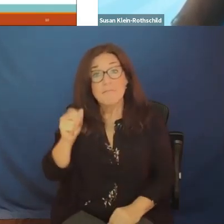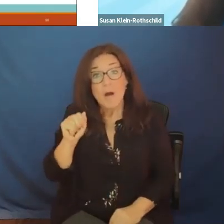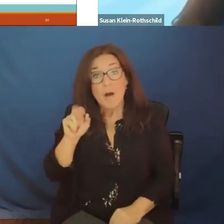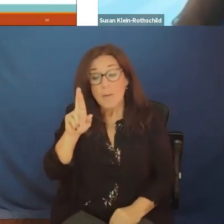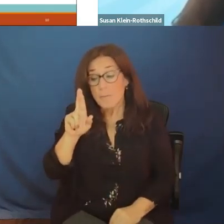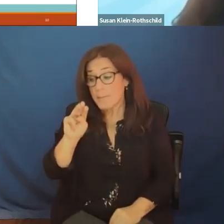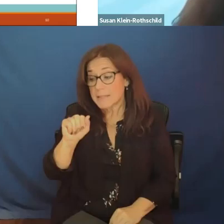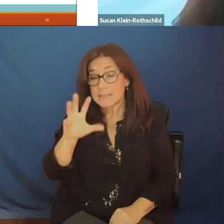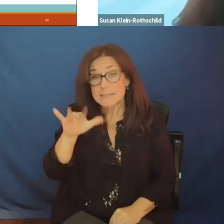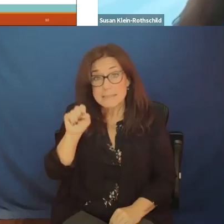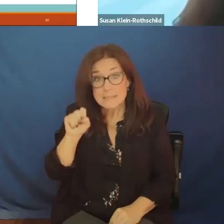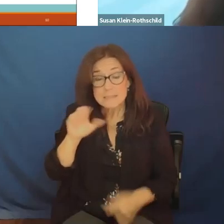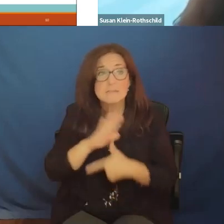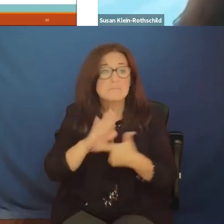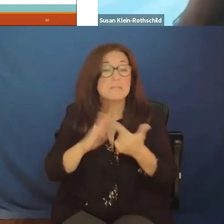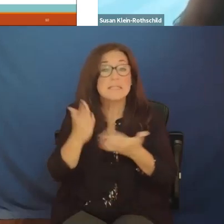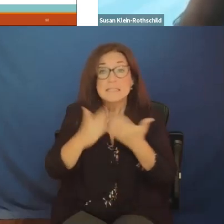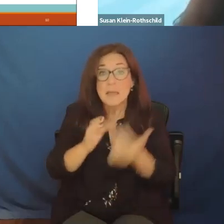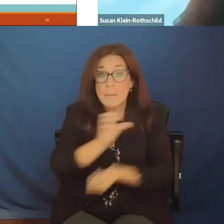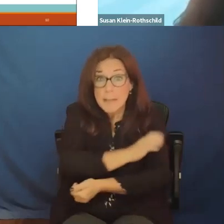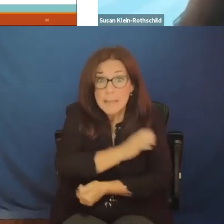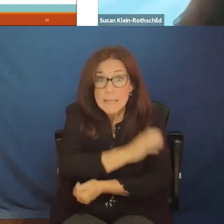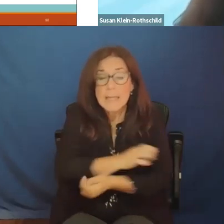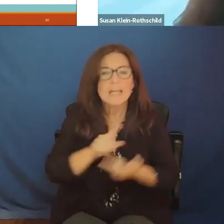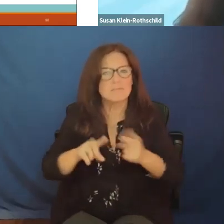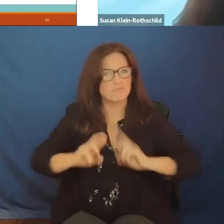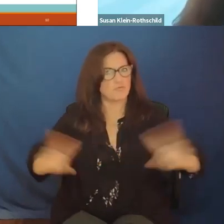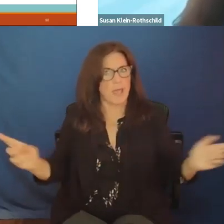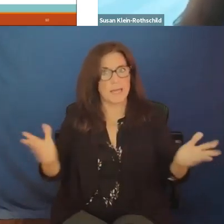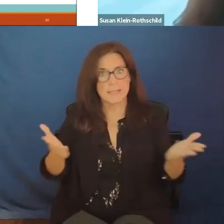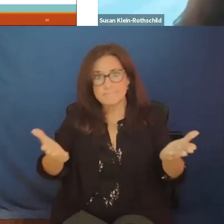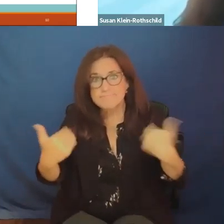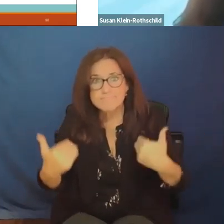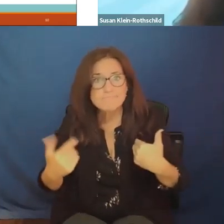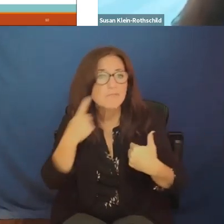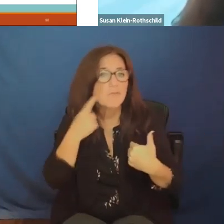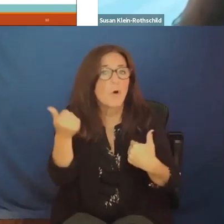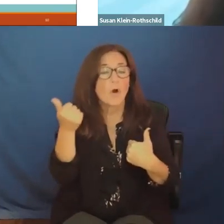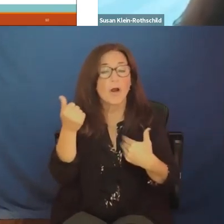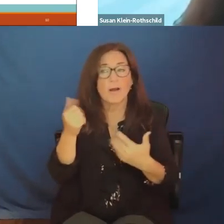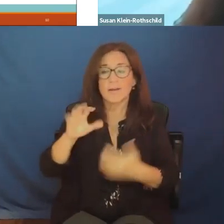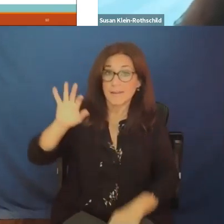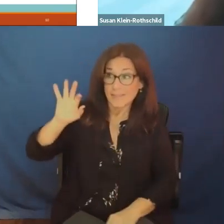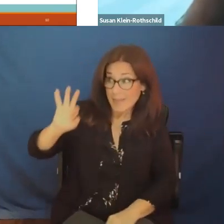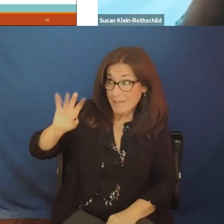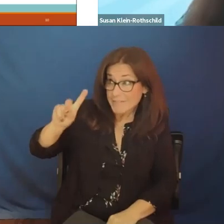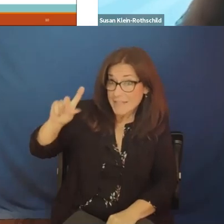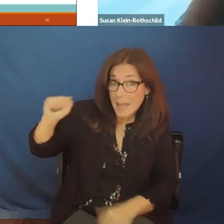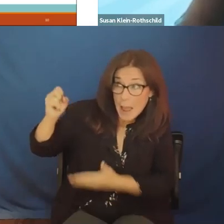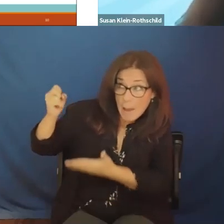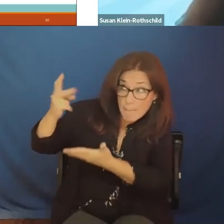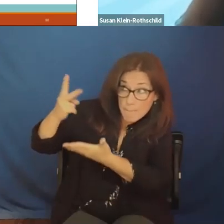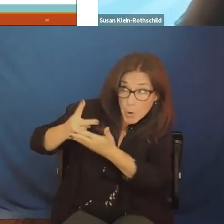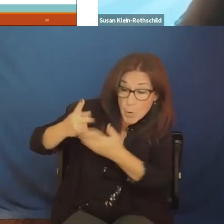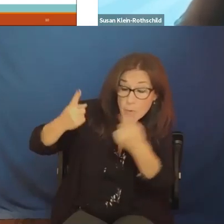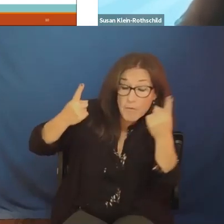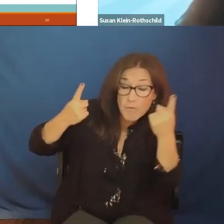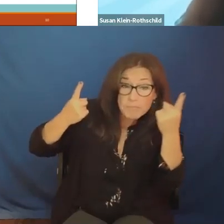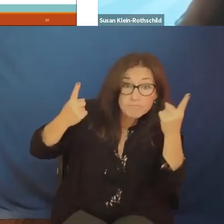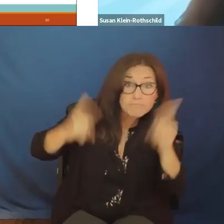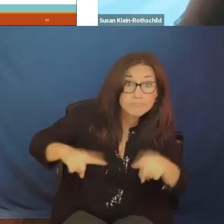mayor algunas están disponibles en las farmacias en algunas clínicas ya están disponibles tan pronto la fedea tome su decisión